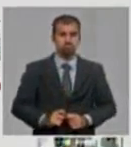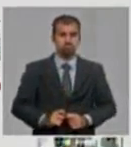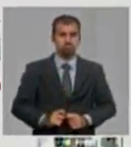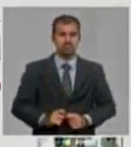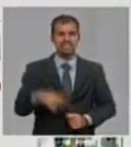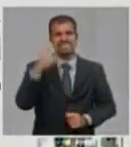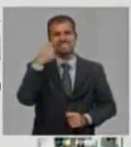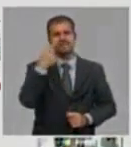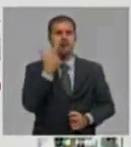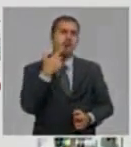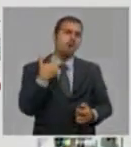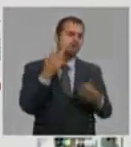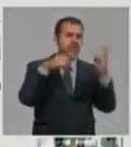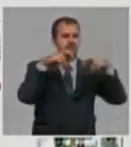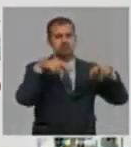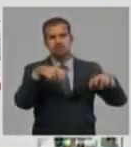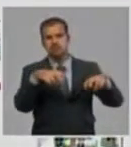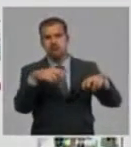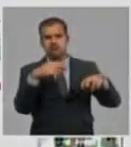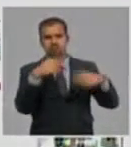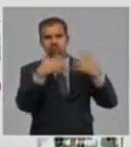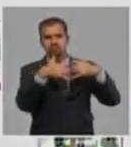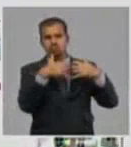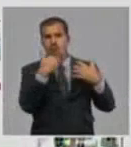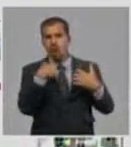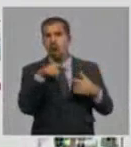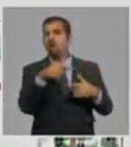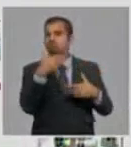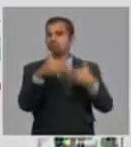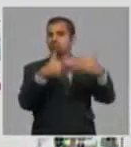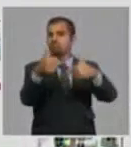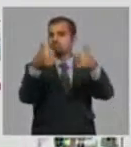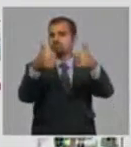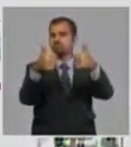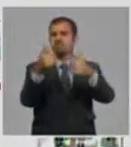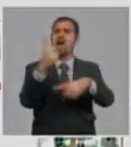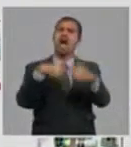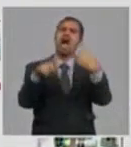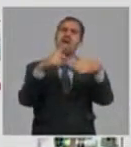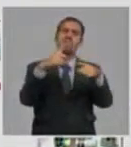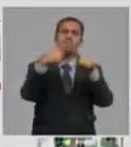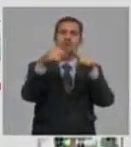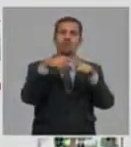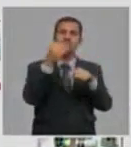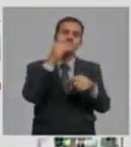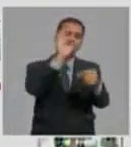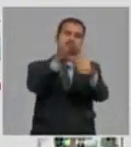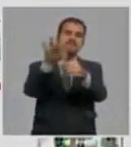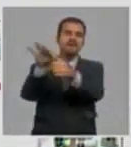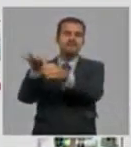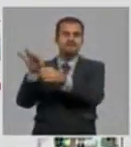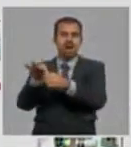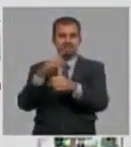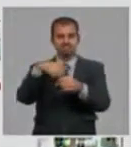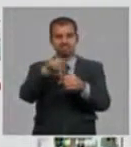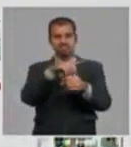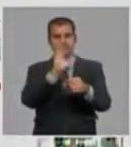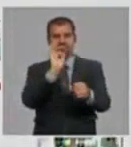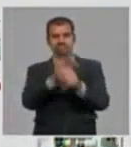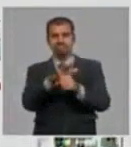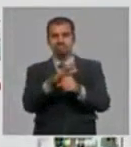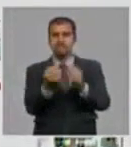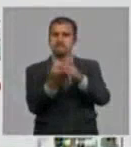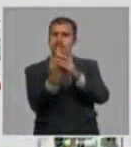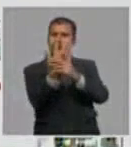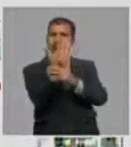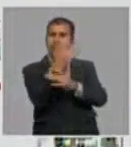de investigación-desarrollo, y entre ellos está un conjunto de medios de cultivo que se generaron en una planta única de su